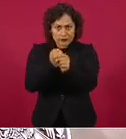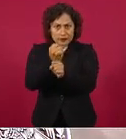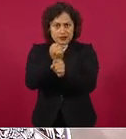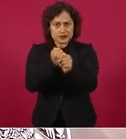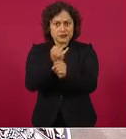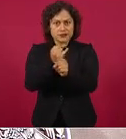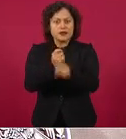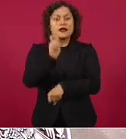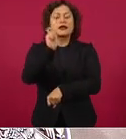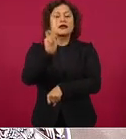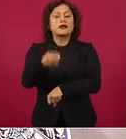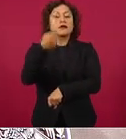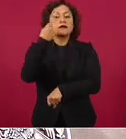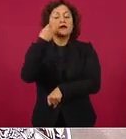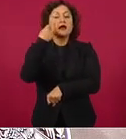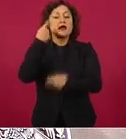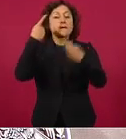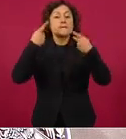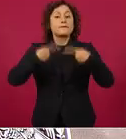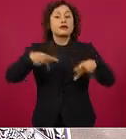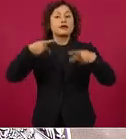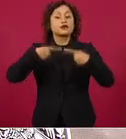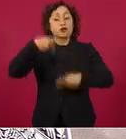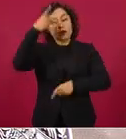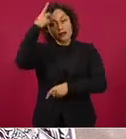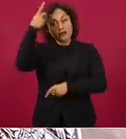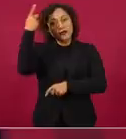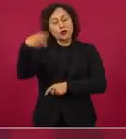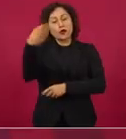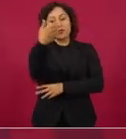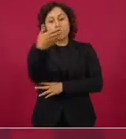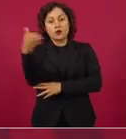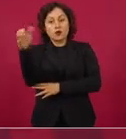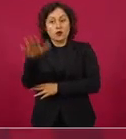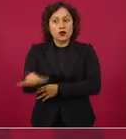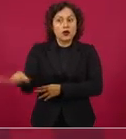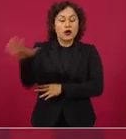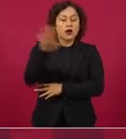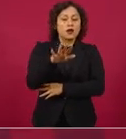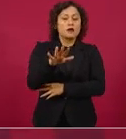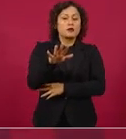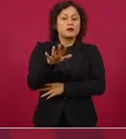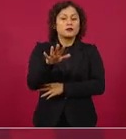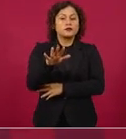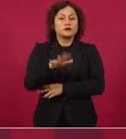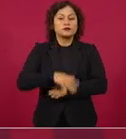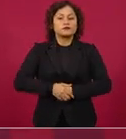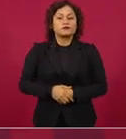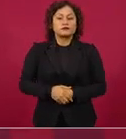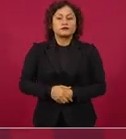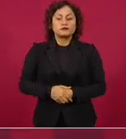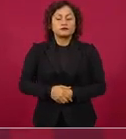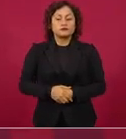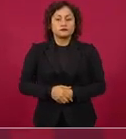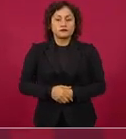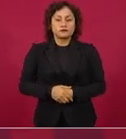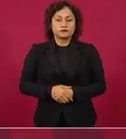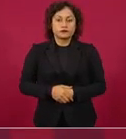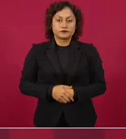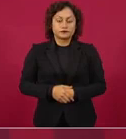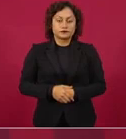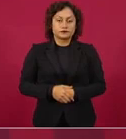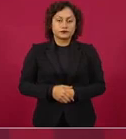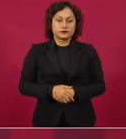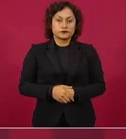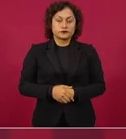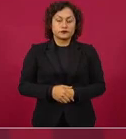los ejidatarios más